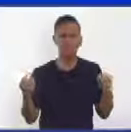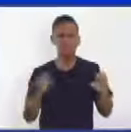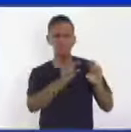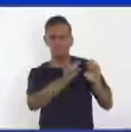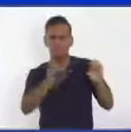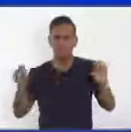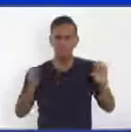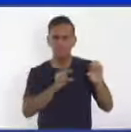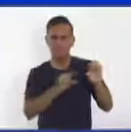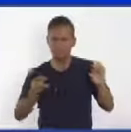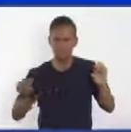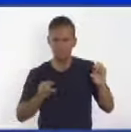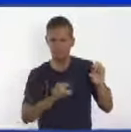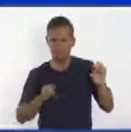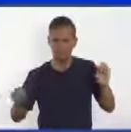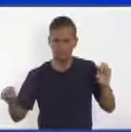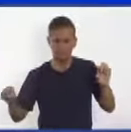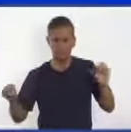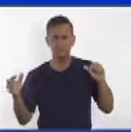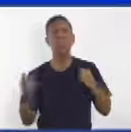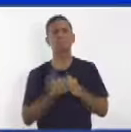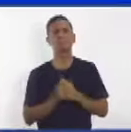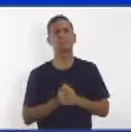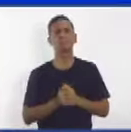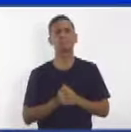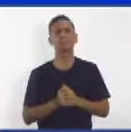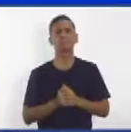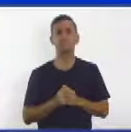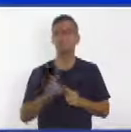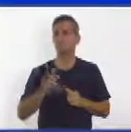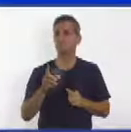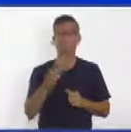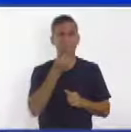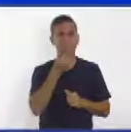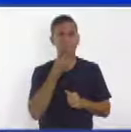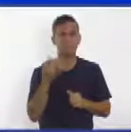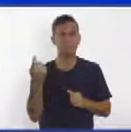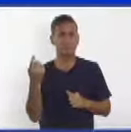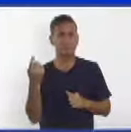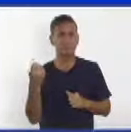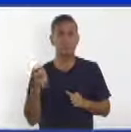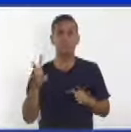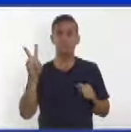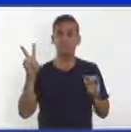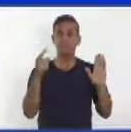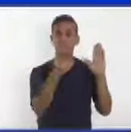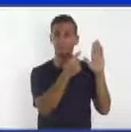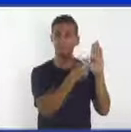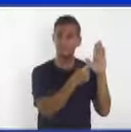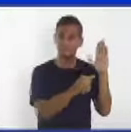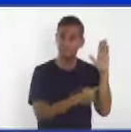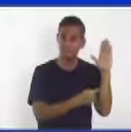y por supuesto no puede faltar valorar el ensayo leído